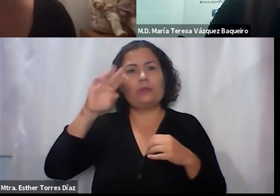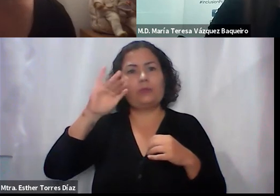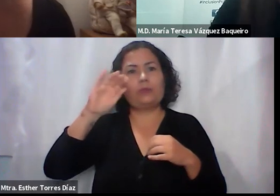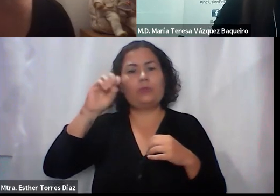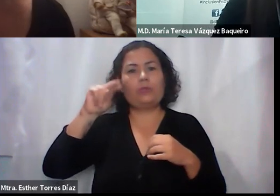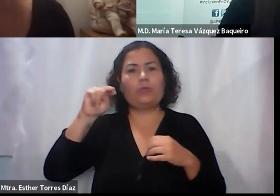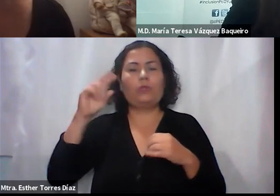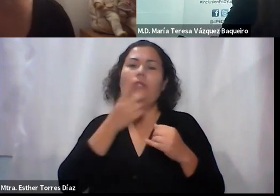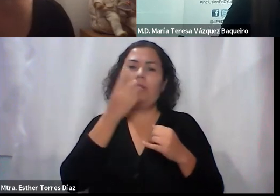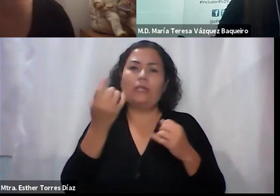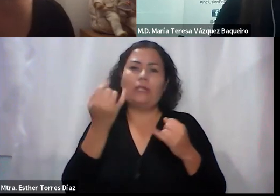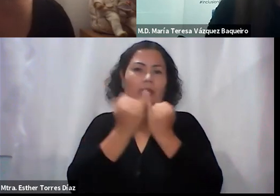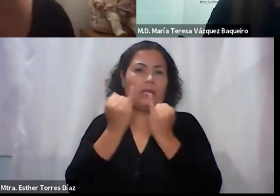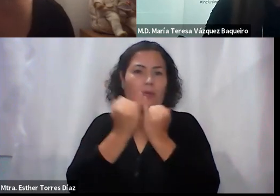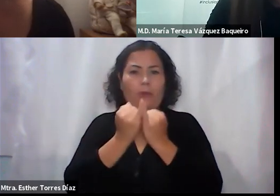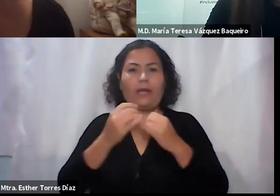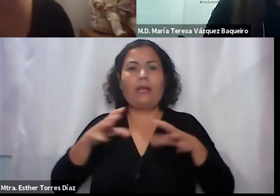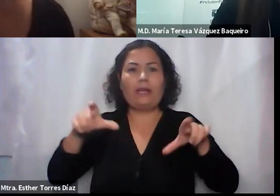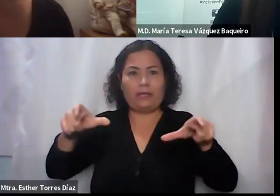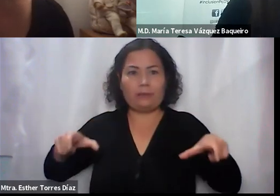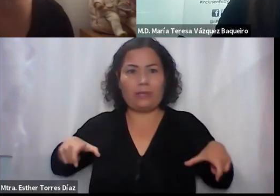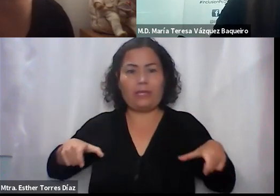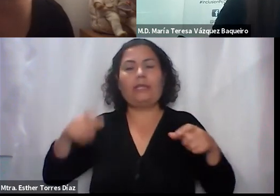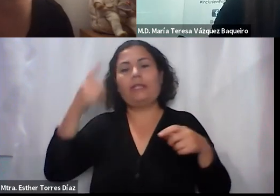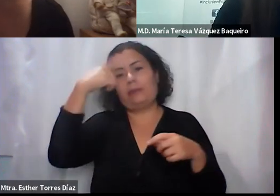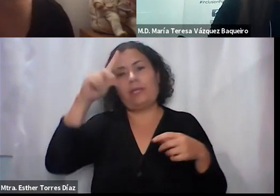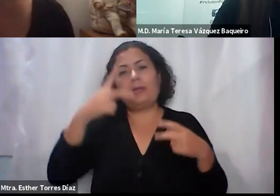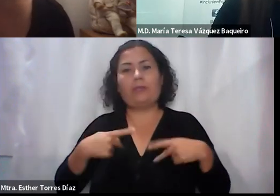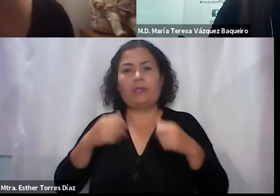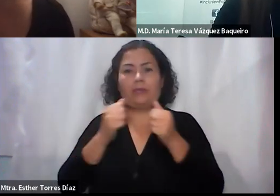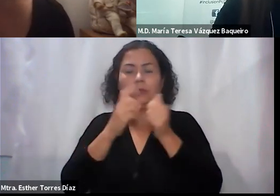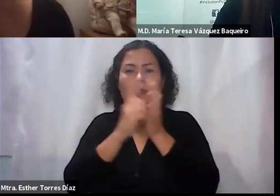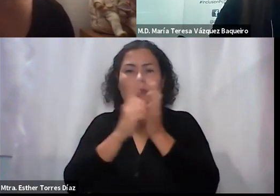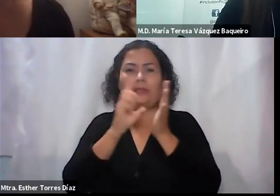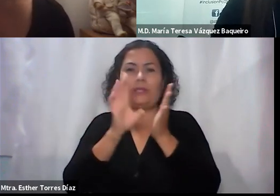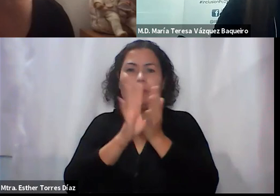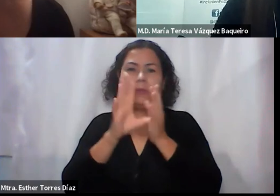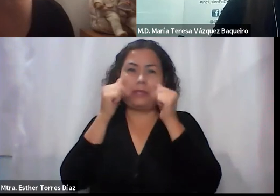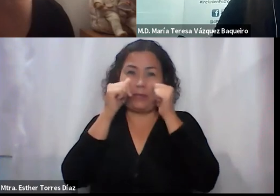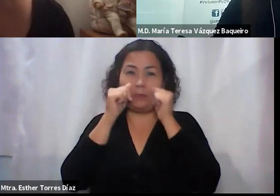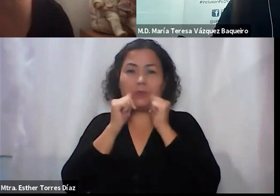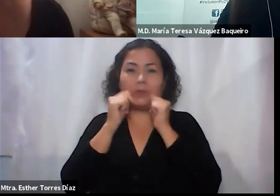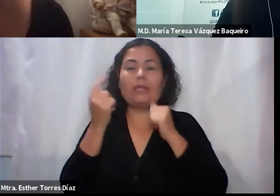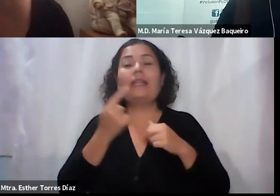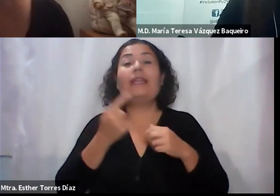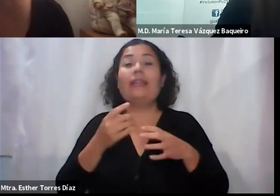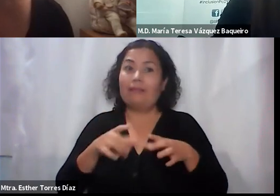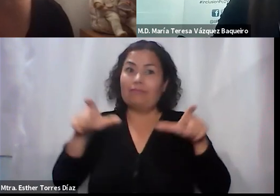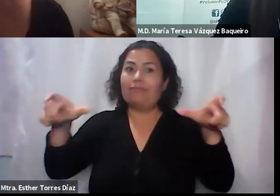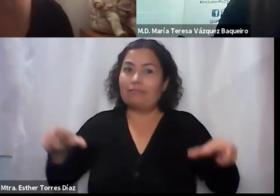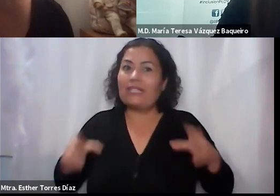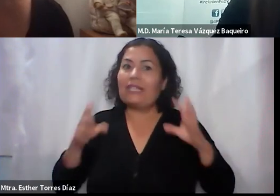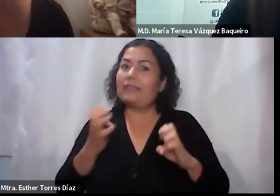banquetas tienen, para el caso de las personas con discapacidad visual, que de lo que hace referencia a ella, pues que las banquetas estén en buen estado para que, dice ella, para que no te